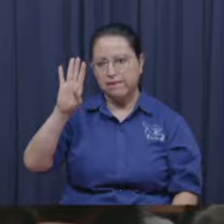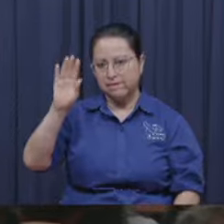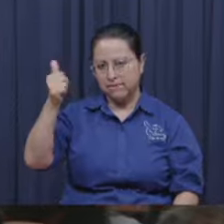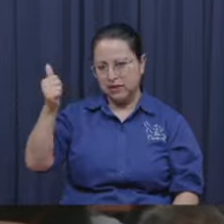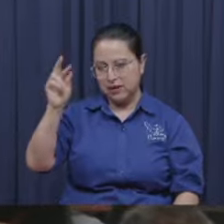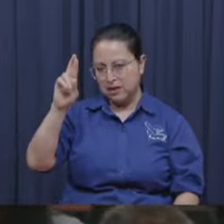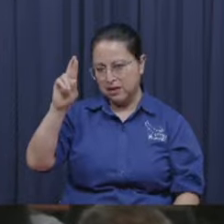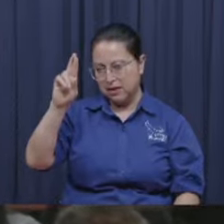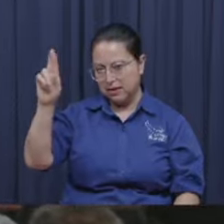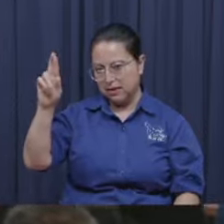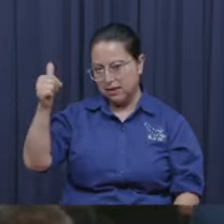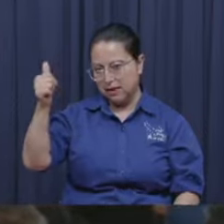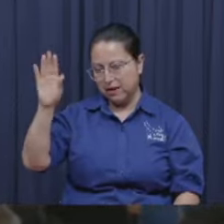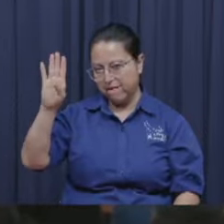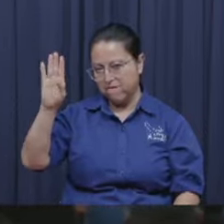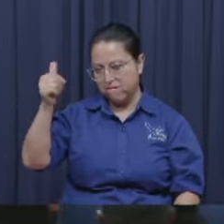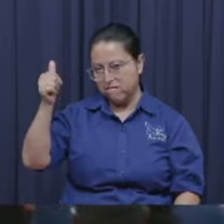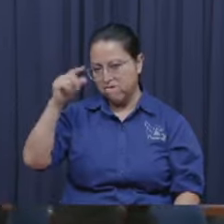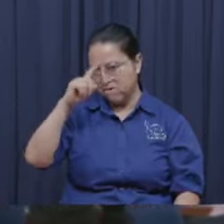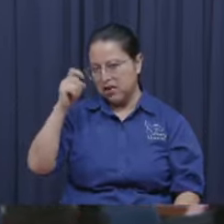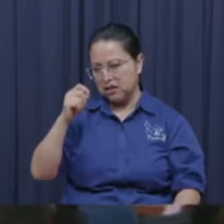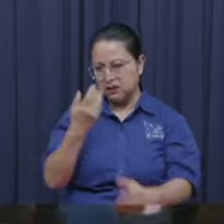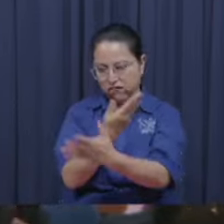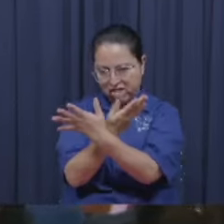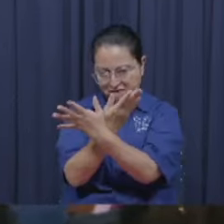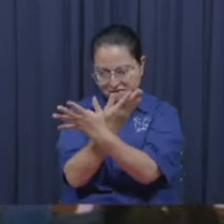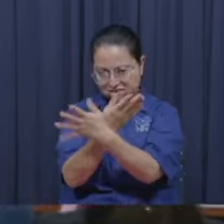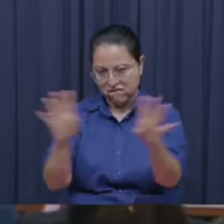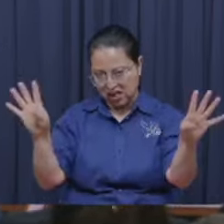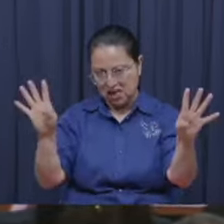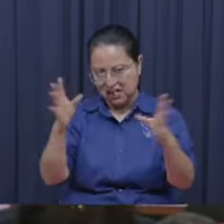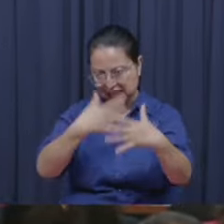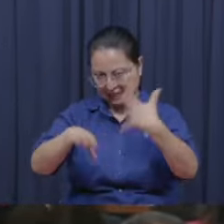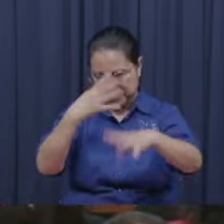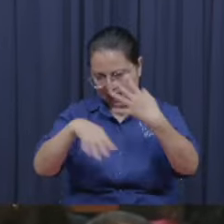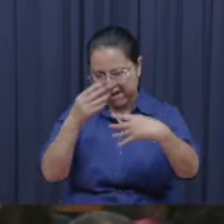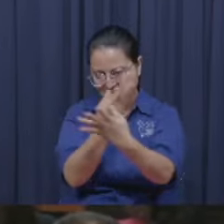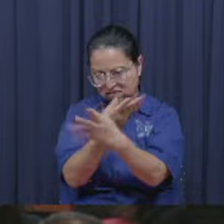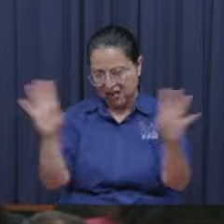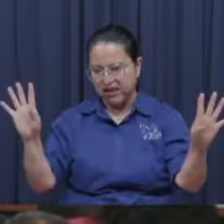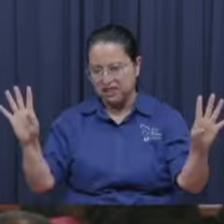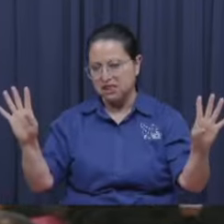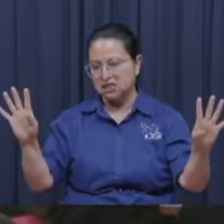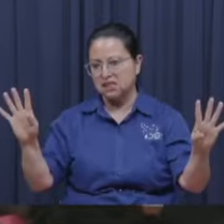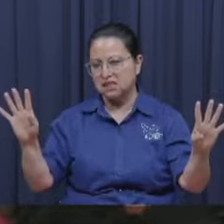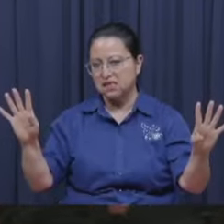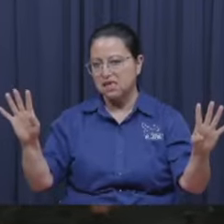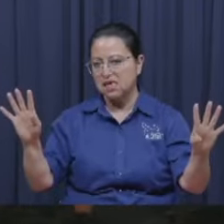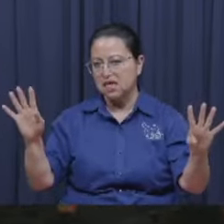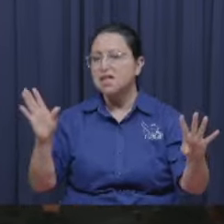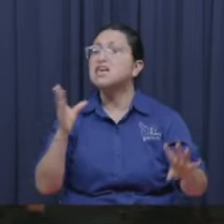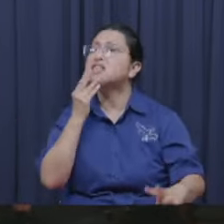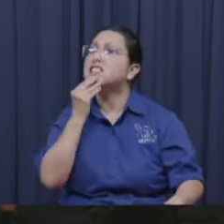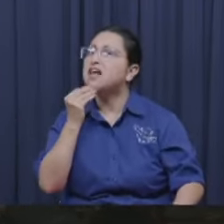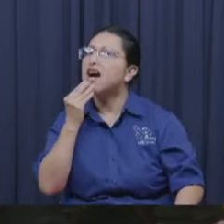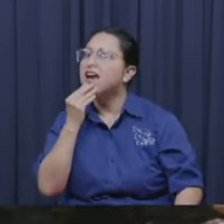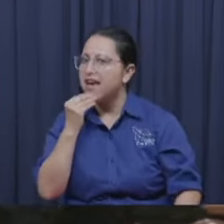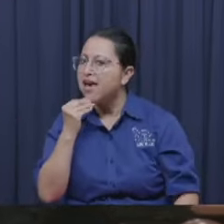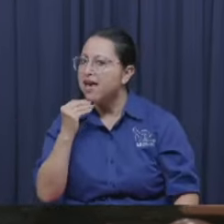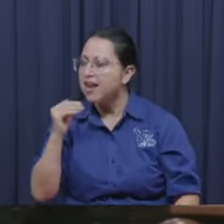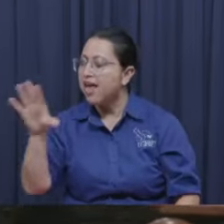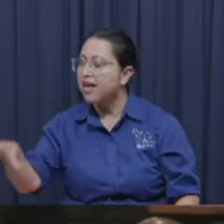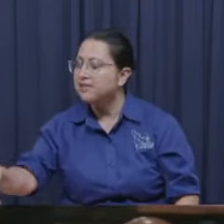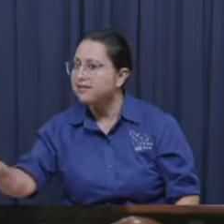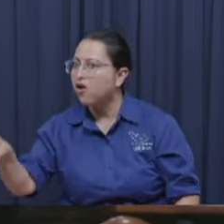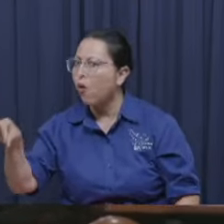dijo, su sangre sea sobre nosotros y sobre nuestros descendientes. Y a